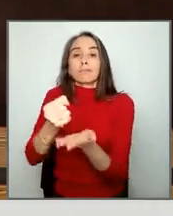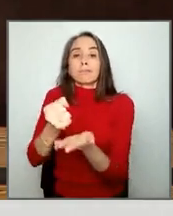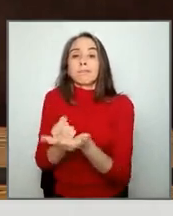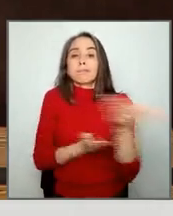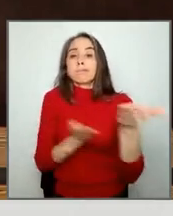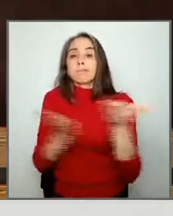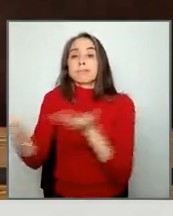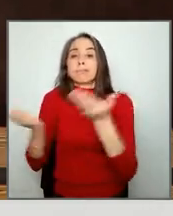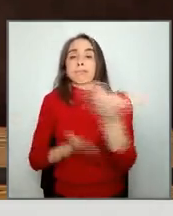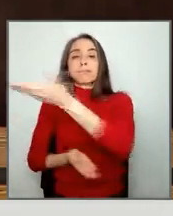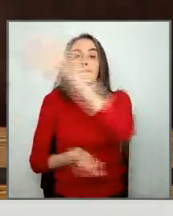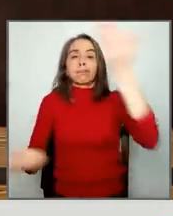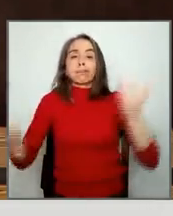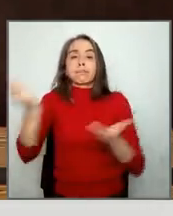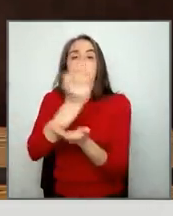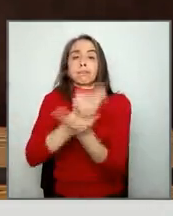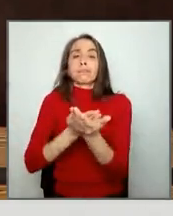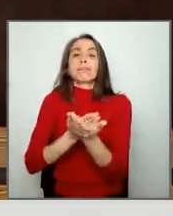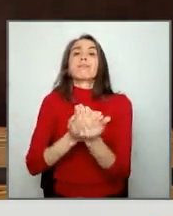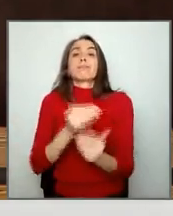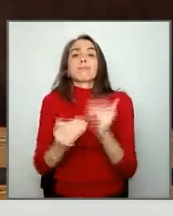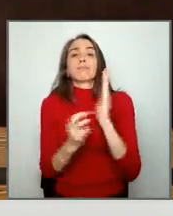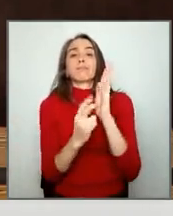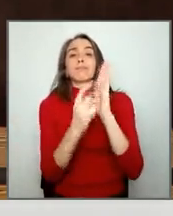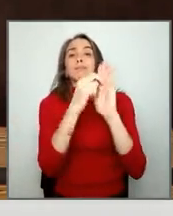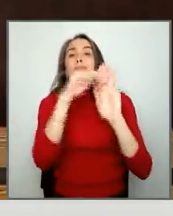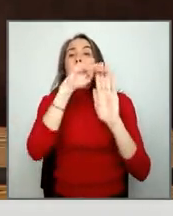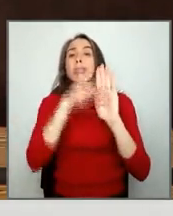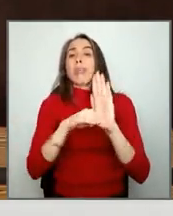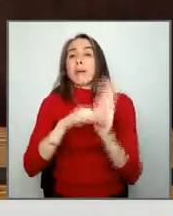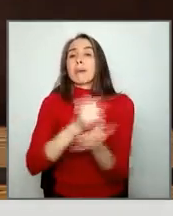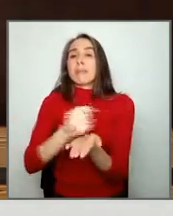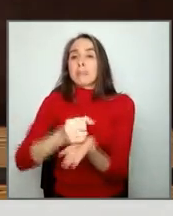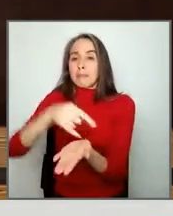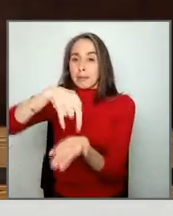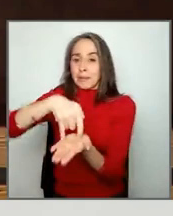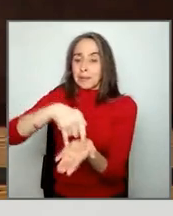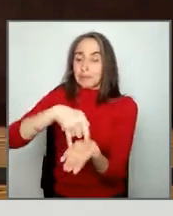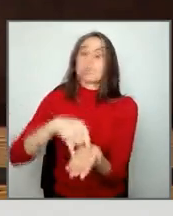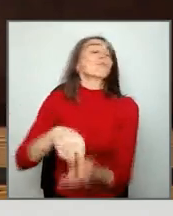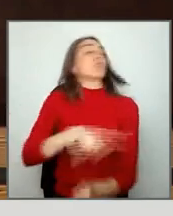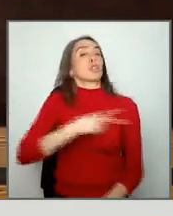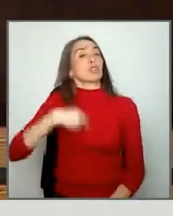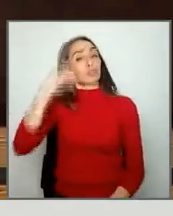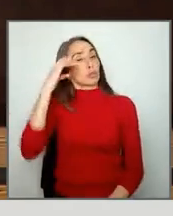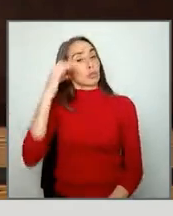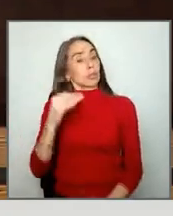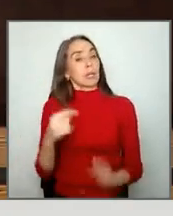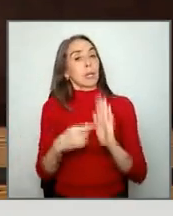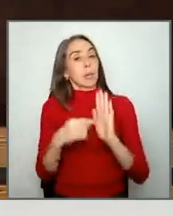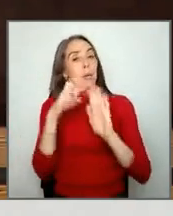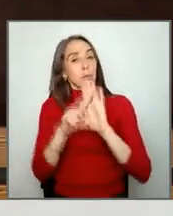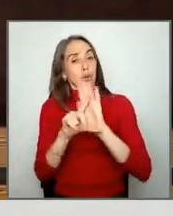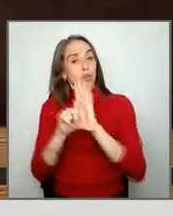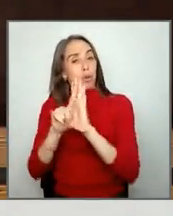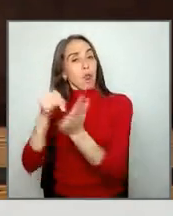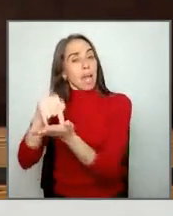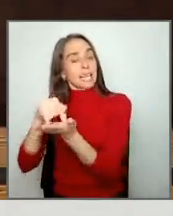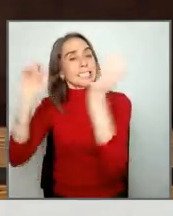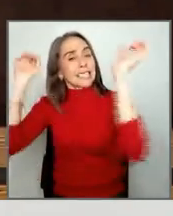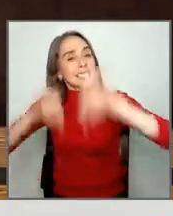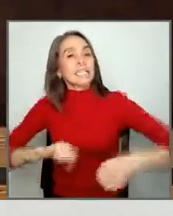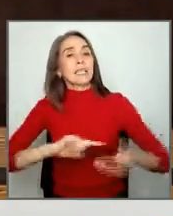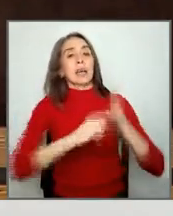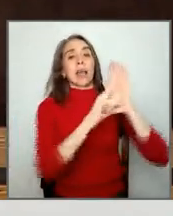congreso convencidos de la tarea de sacar adelante esta ley este servicio especializado dedicado